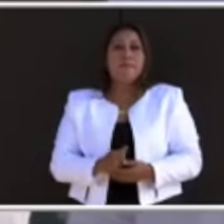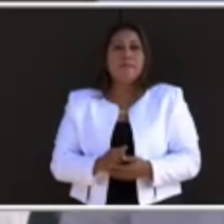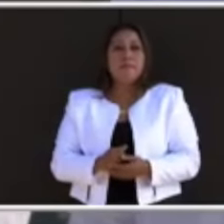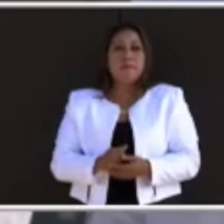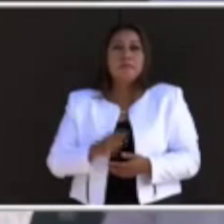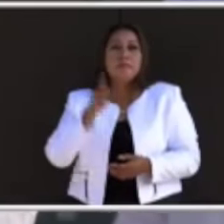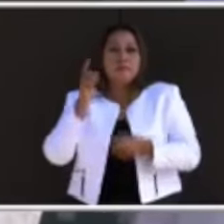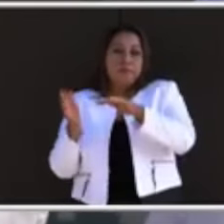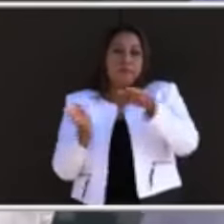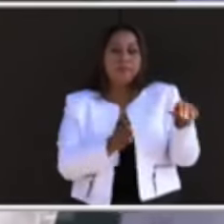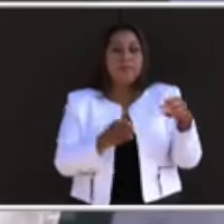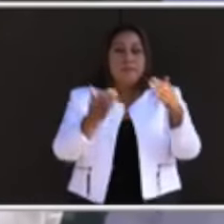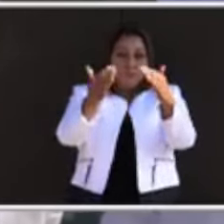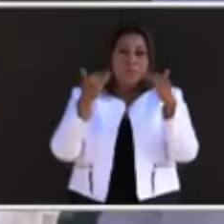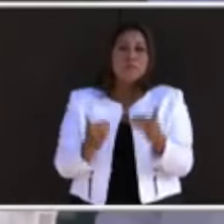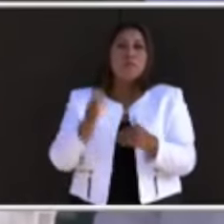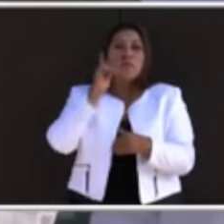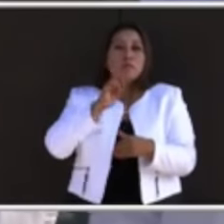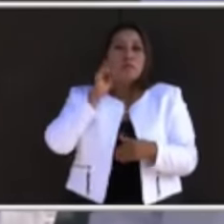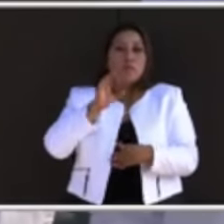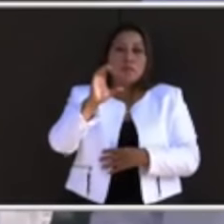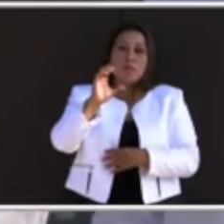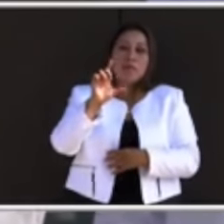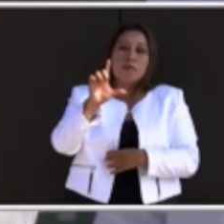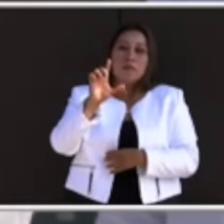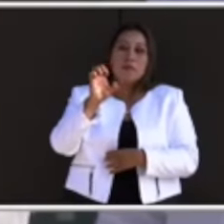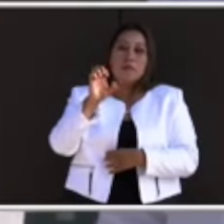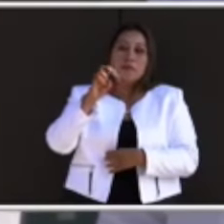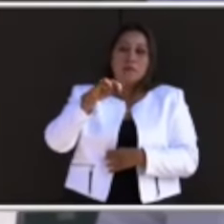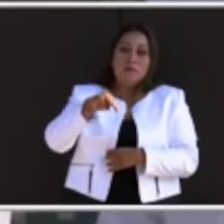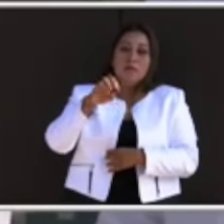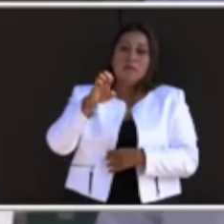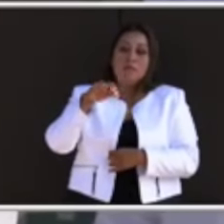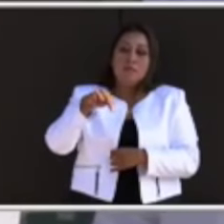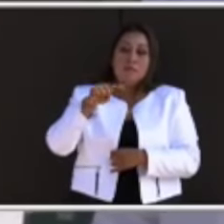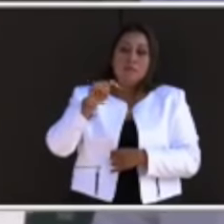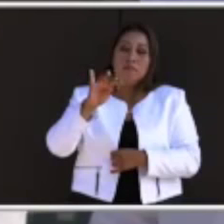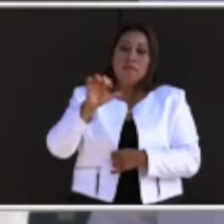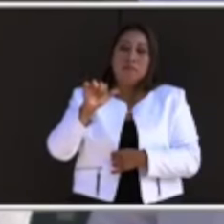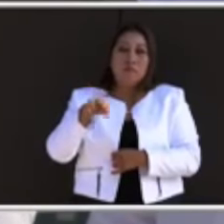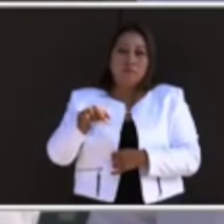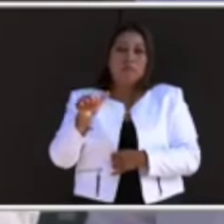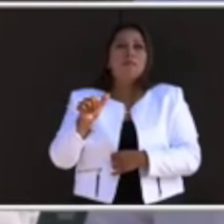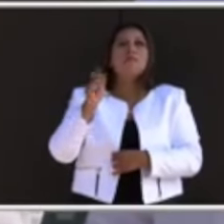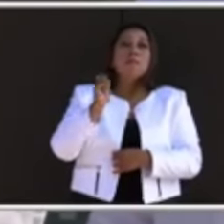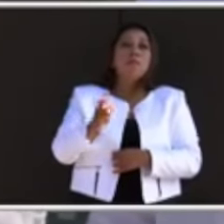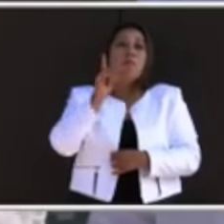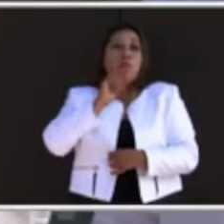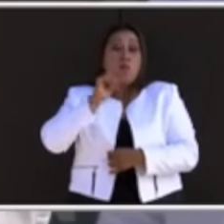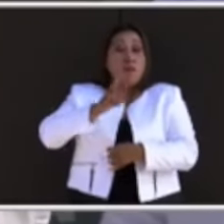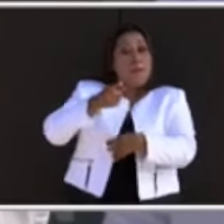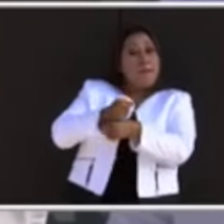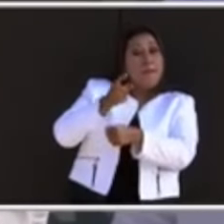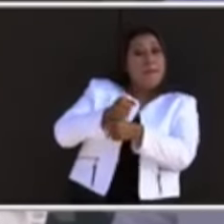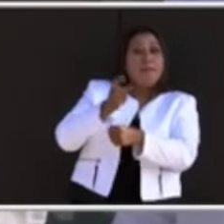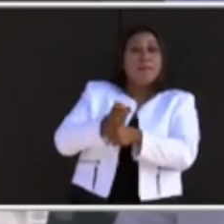Clementina Guerrero García será secretaria de Finanzas y Planeación, la primera mujer en la